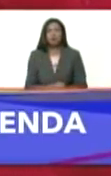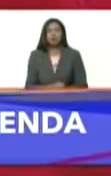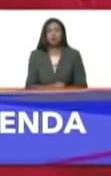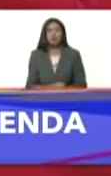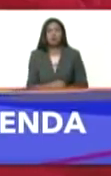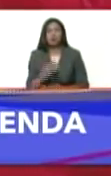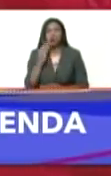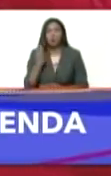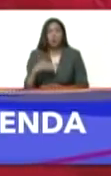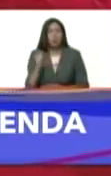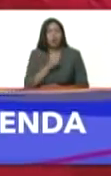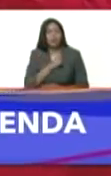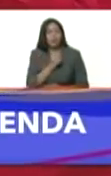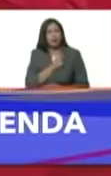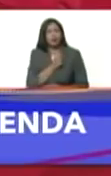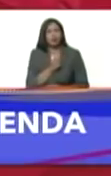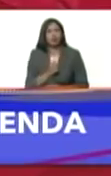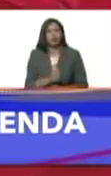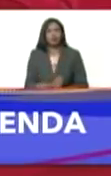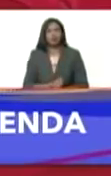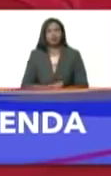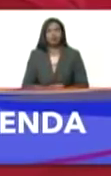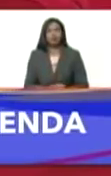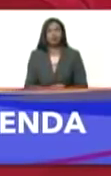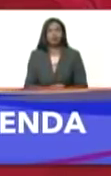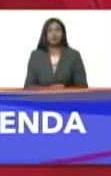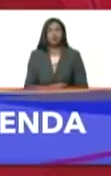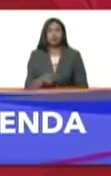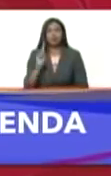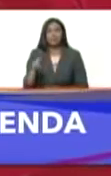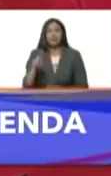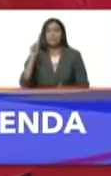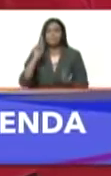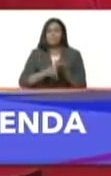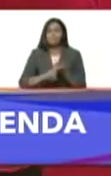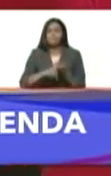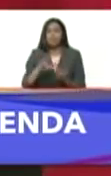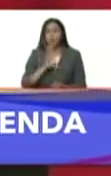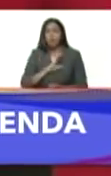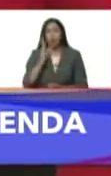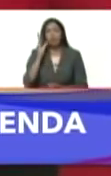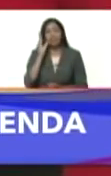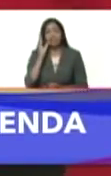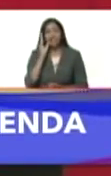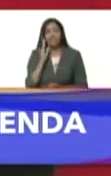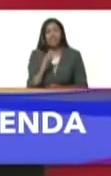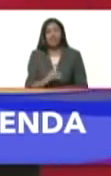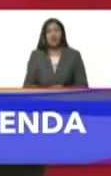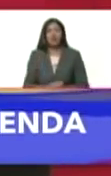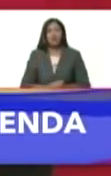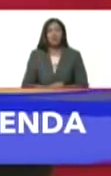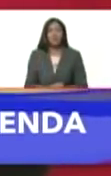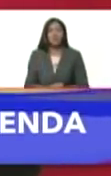hermano. La primera combatiente, Cilia Flores de Maduro.